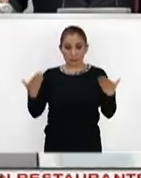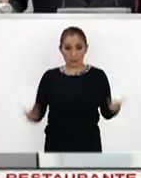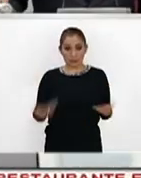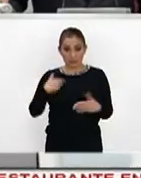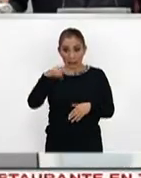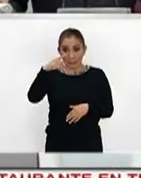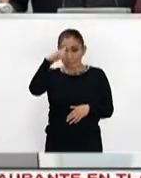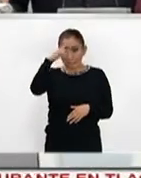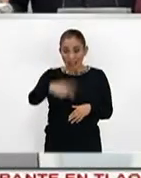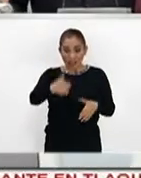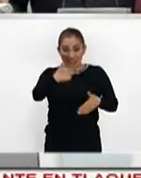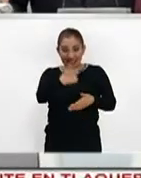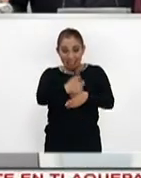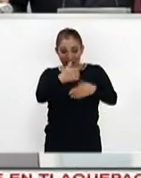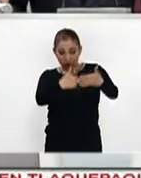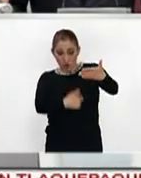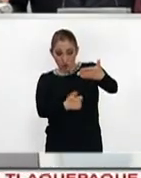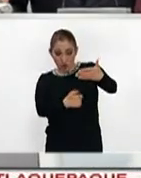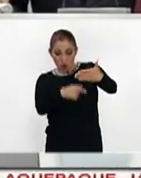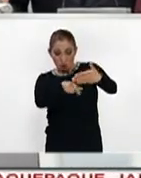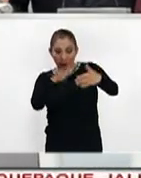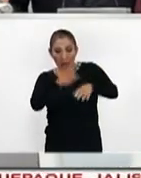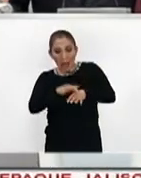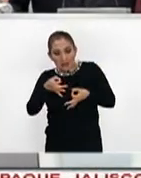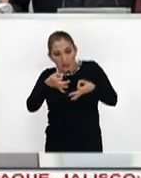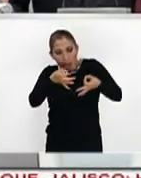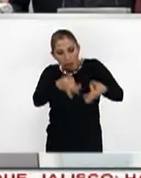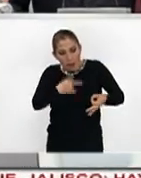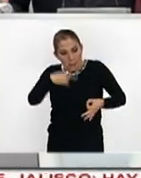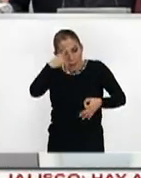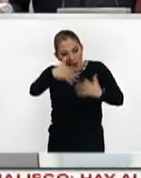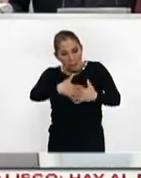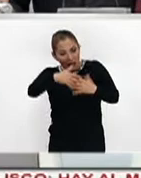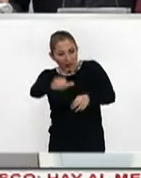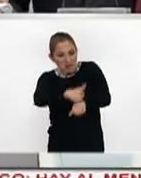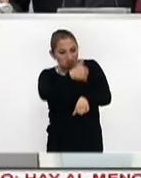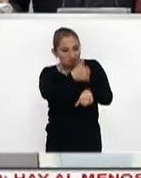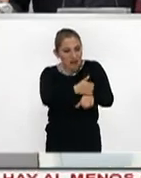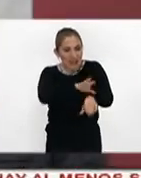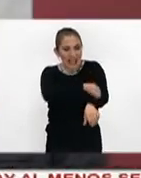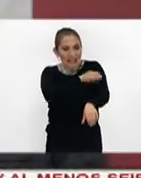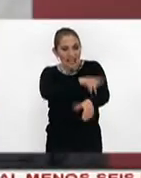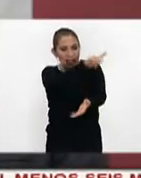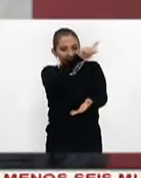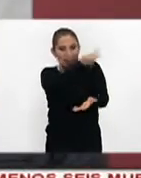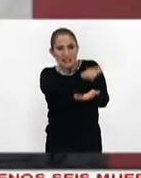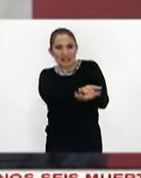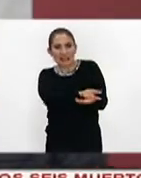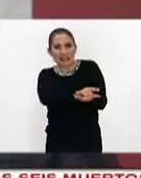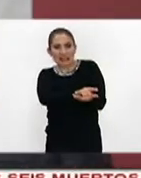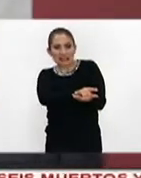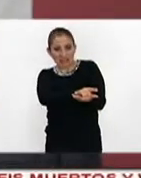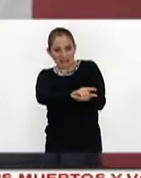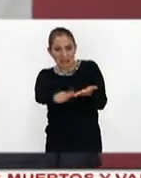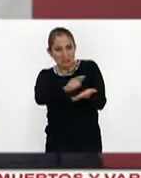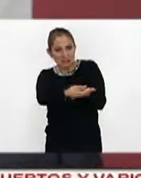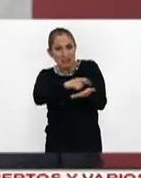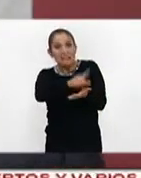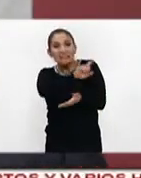nuestro país es el 6º mercado más atractivo del mundo para las energías limpias, con inversiones proyectadas por